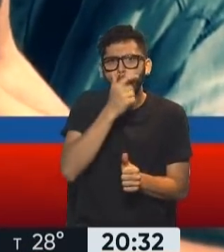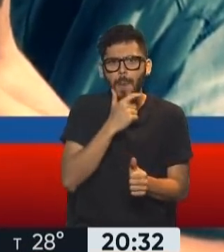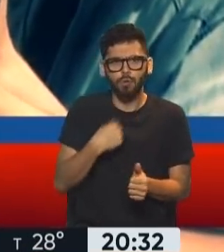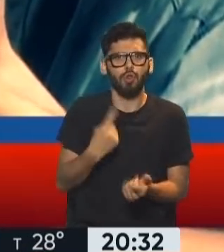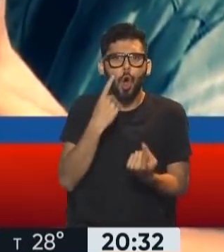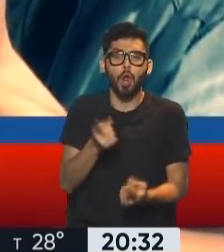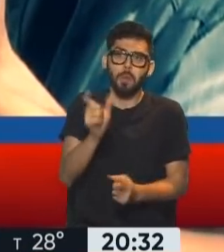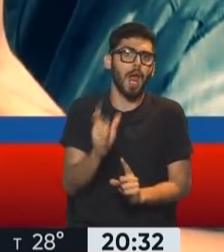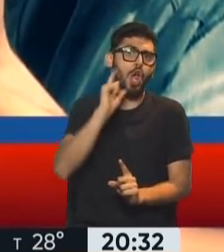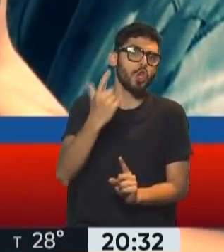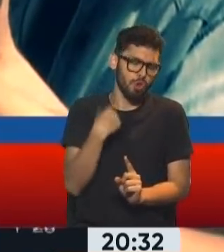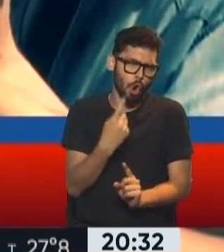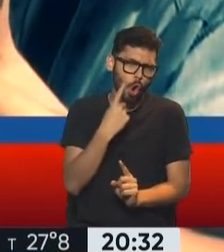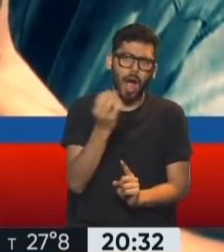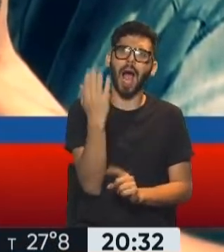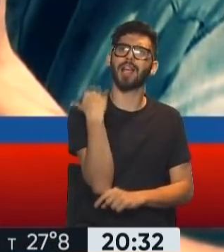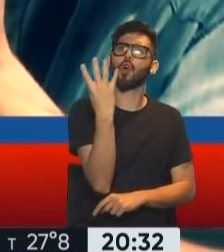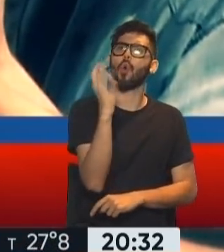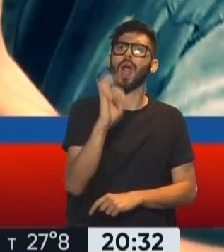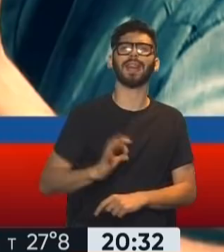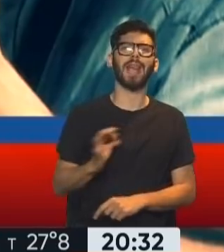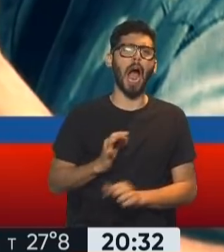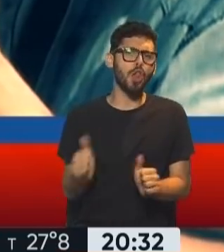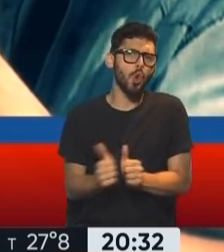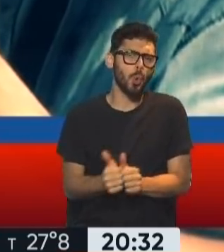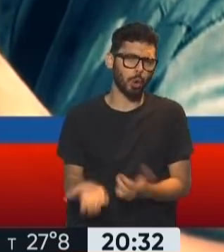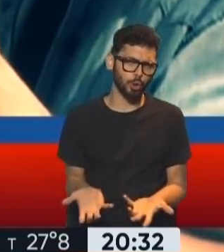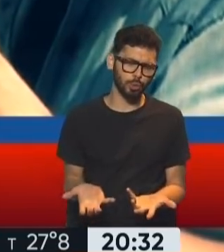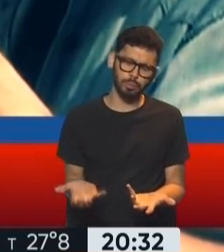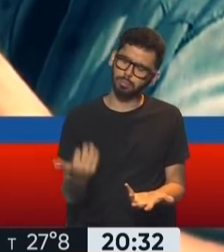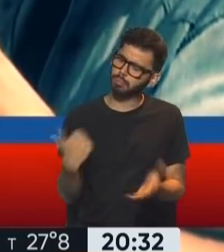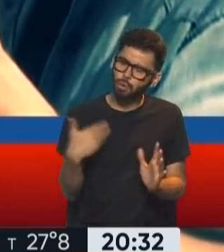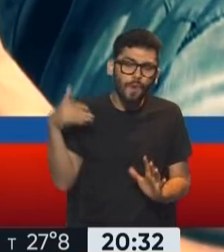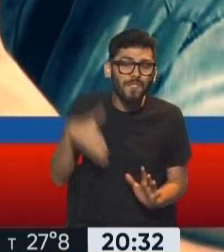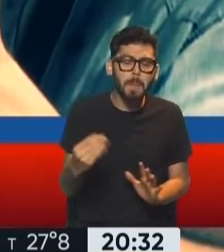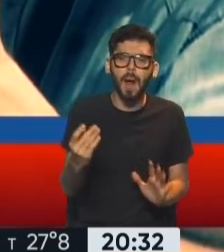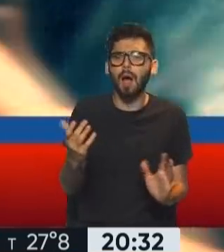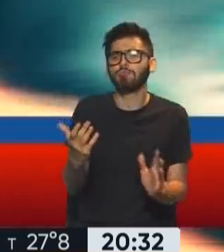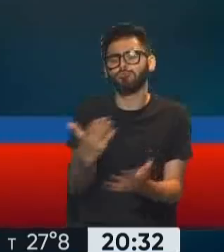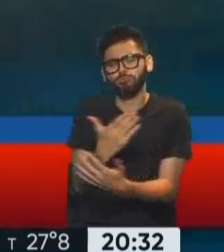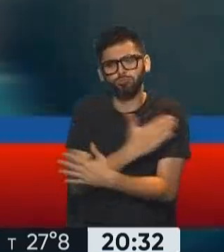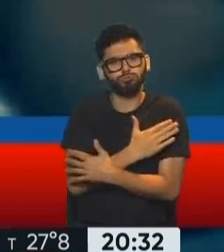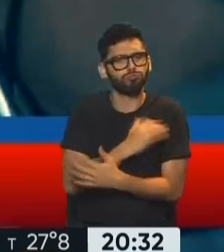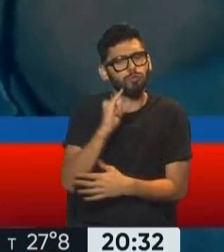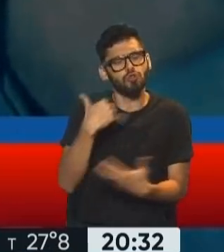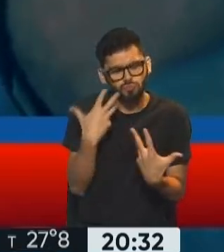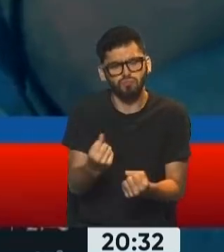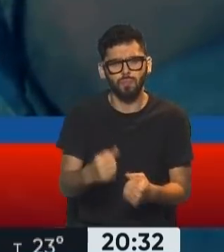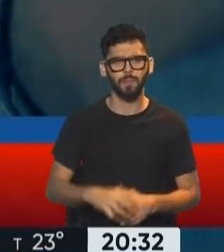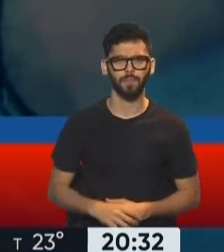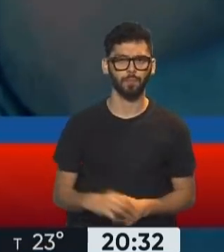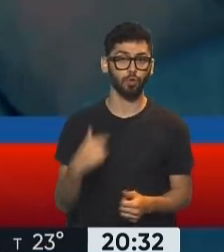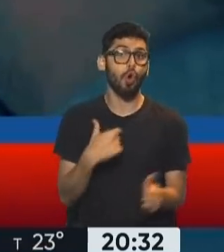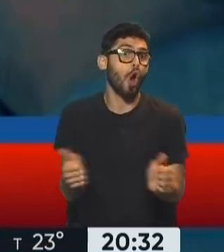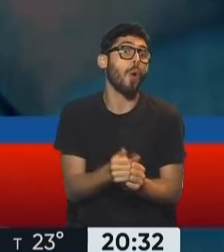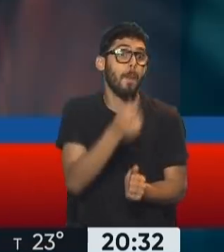en su inocencia, lo conozco desde hace 40 años que estamos juntos, así que vine simplemente a darle un abrazo y a decirle que estoy con él. Yo vengo acá a acompañar a